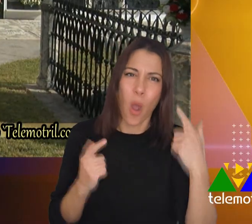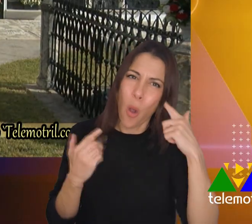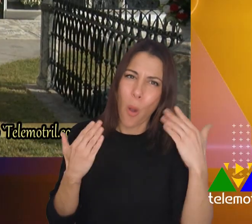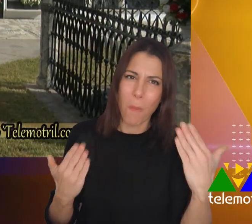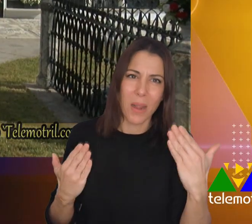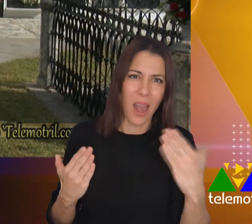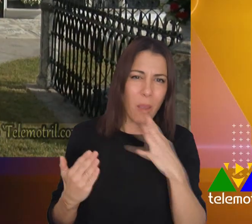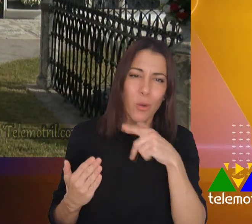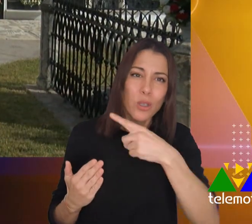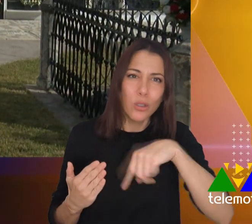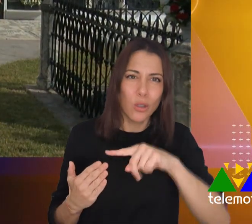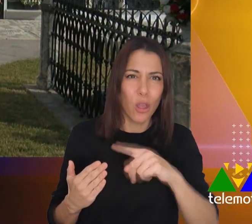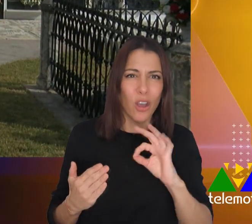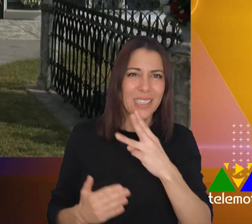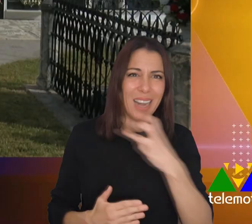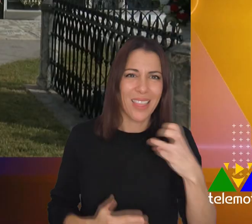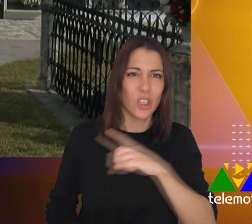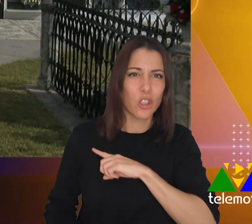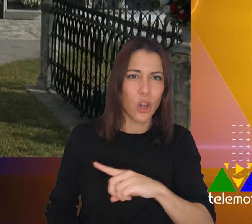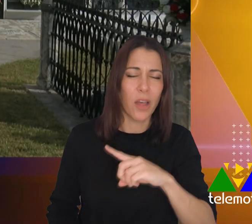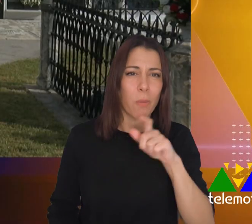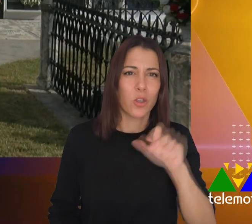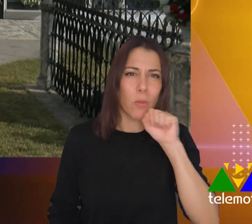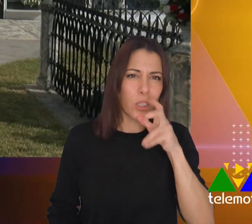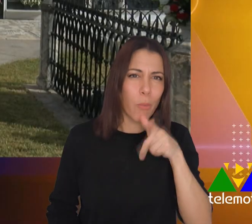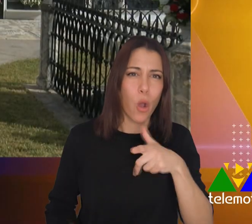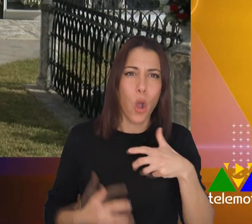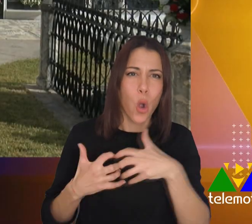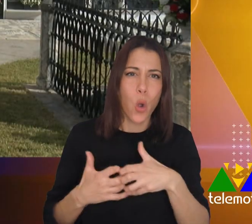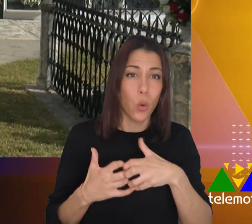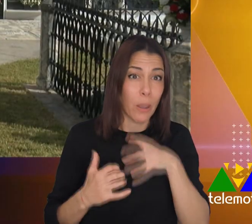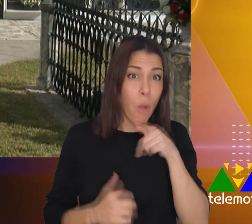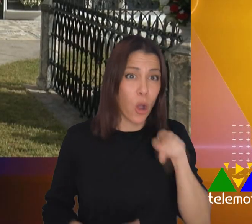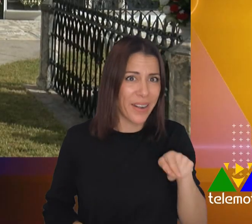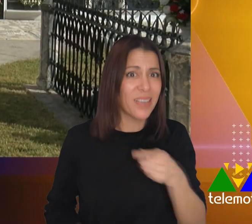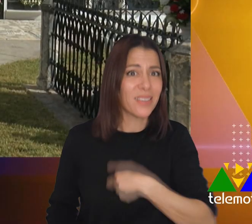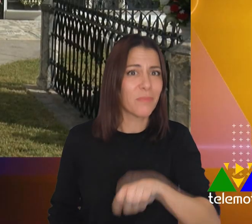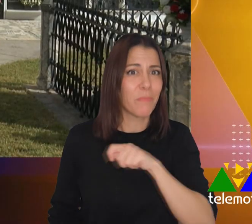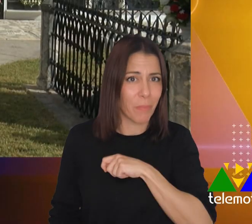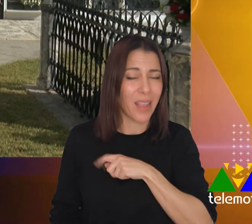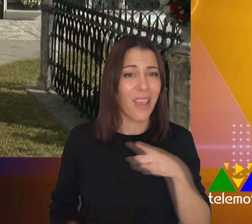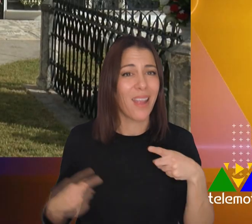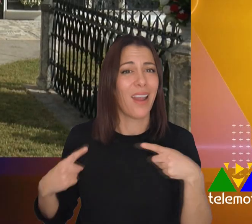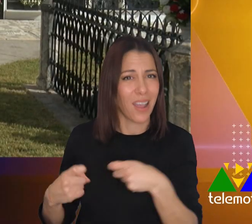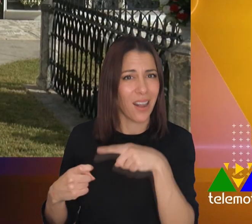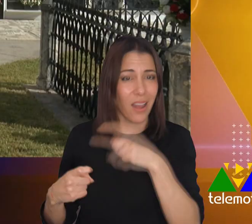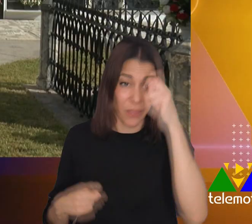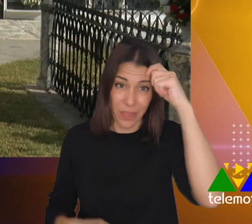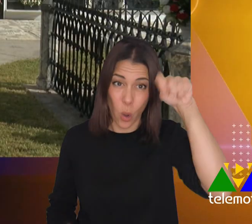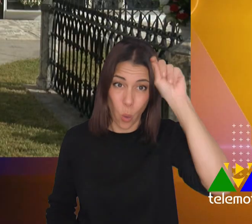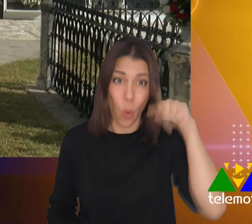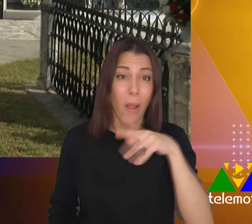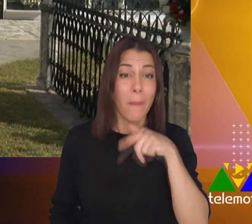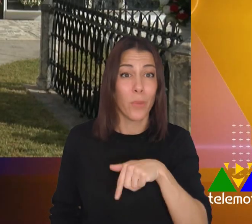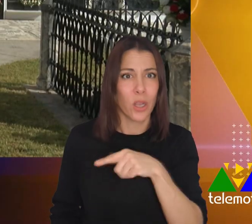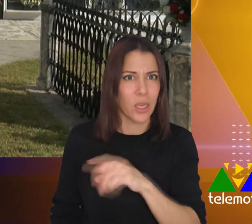toda esa gente todos los 300 soldados motrileños que estuvieron luchando por España en la guerra de Cuba, una